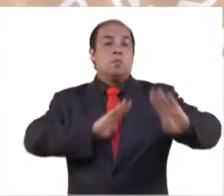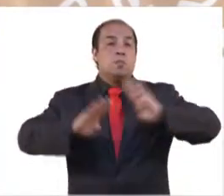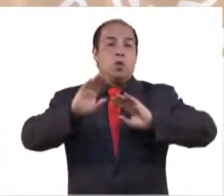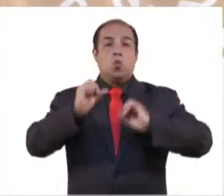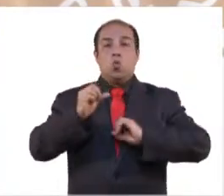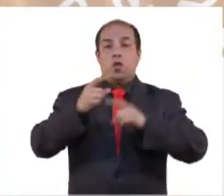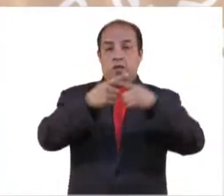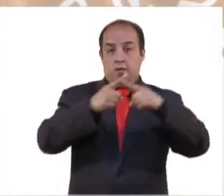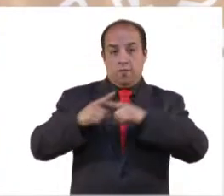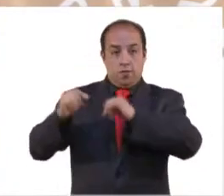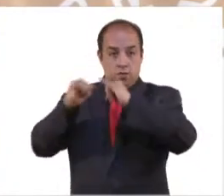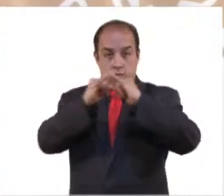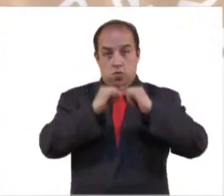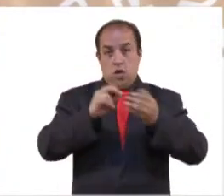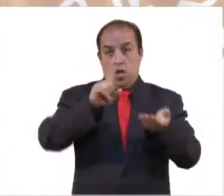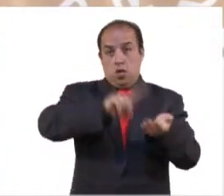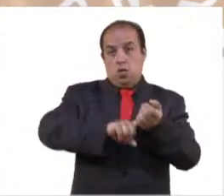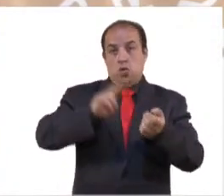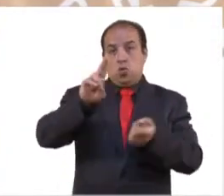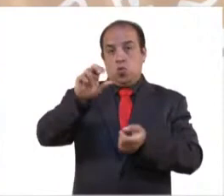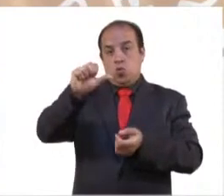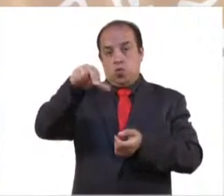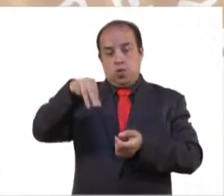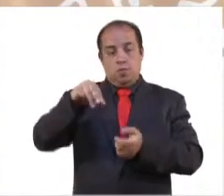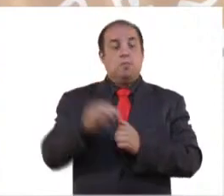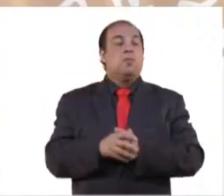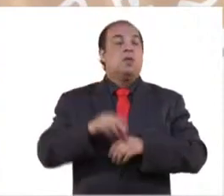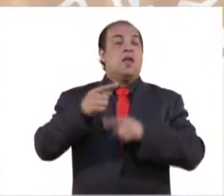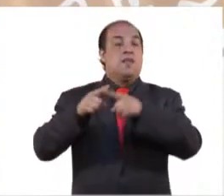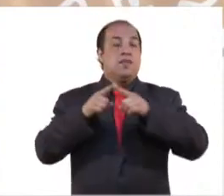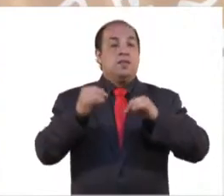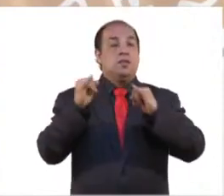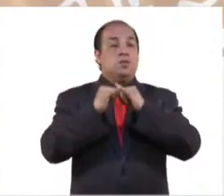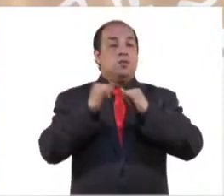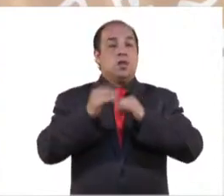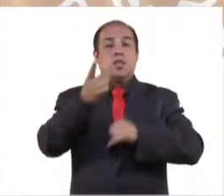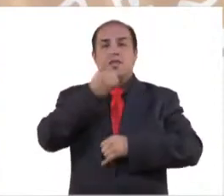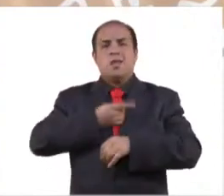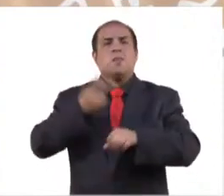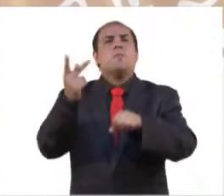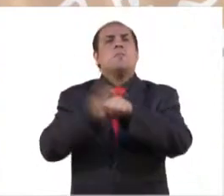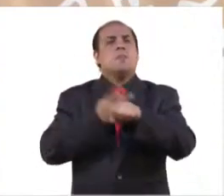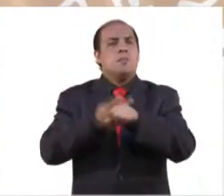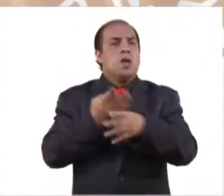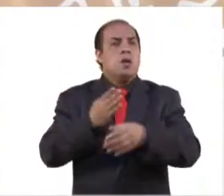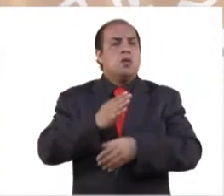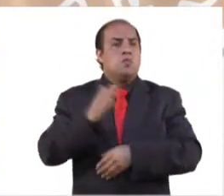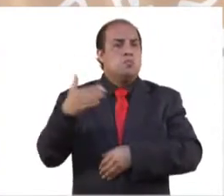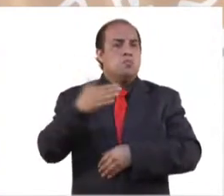otros institutos de la UNAM y de otras instituciones para que nos digan exactamente qué está pasando.